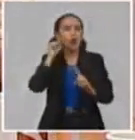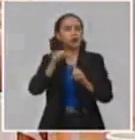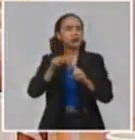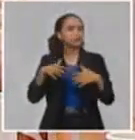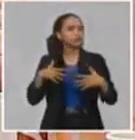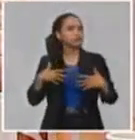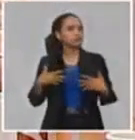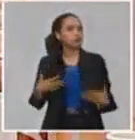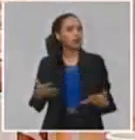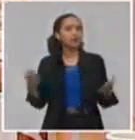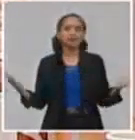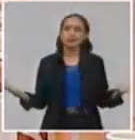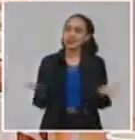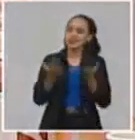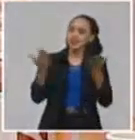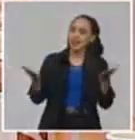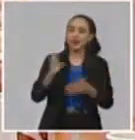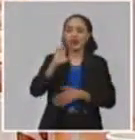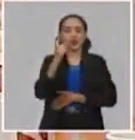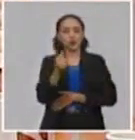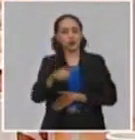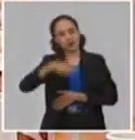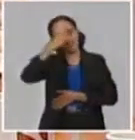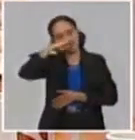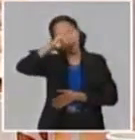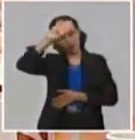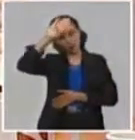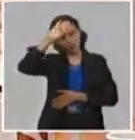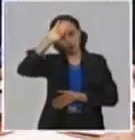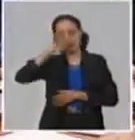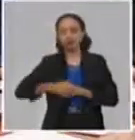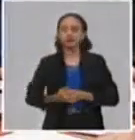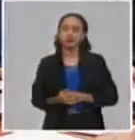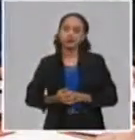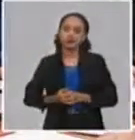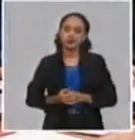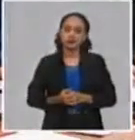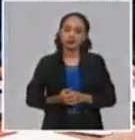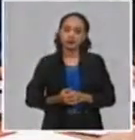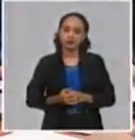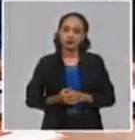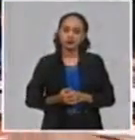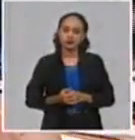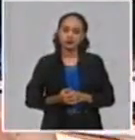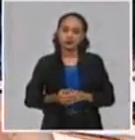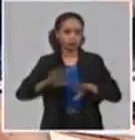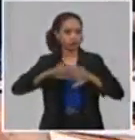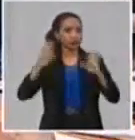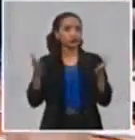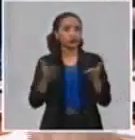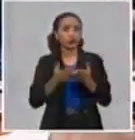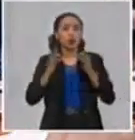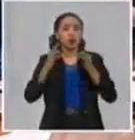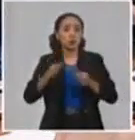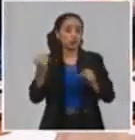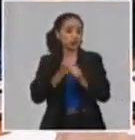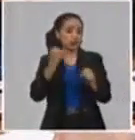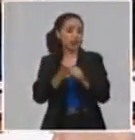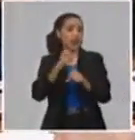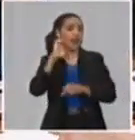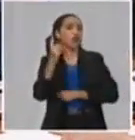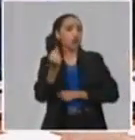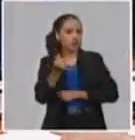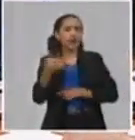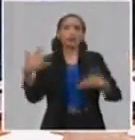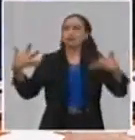de impulsar la economía. Una de ellas implica, siempre se ha hablado de que todos los actores económicos estén en igualdad de condiciones.